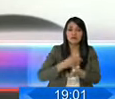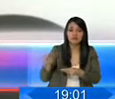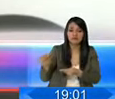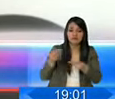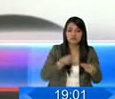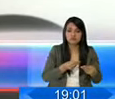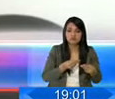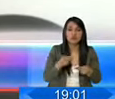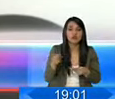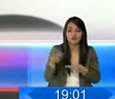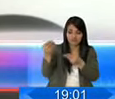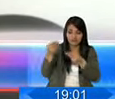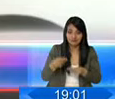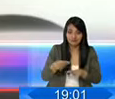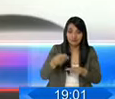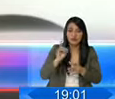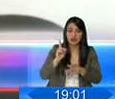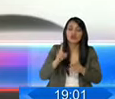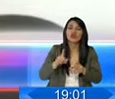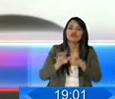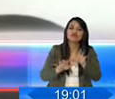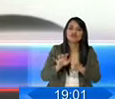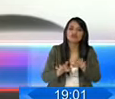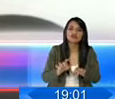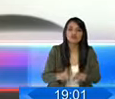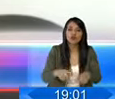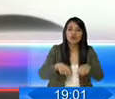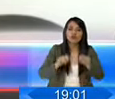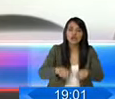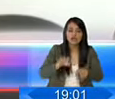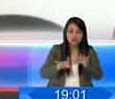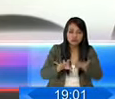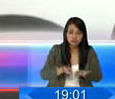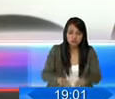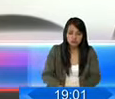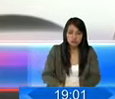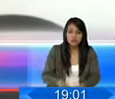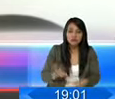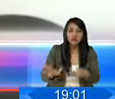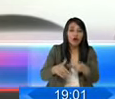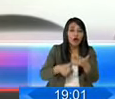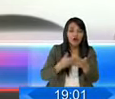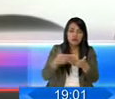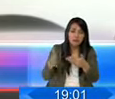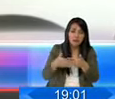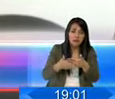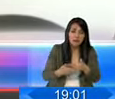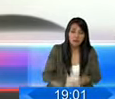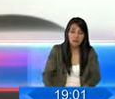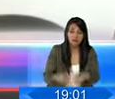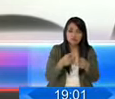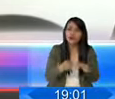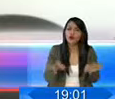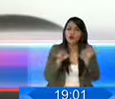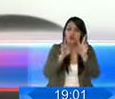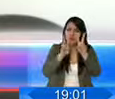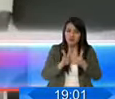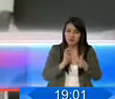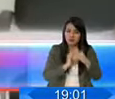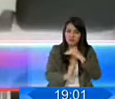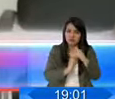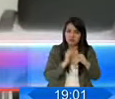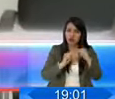forma digital el contrato y todos los documentos que son importantes en este